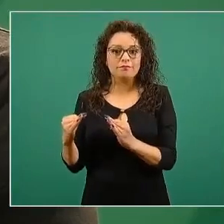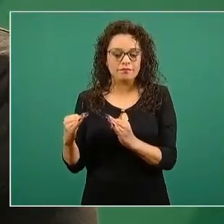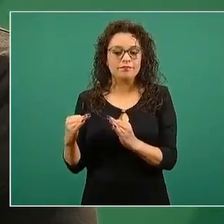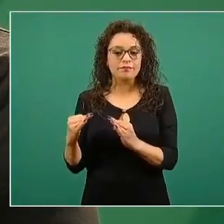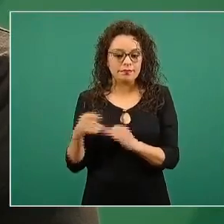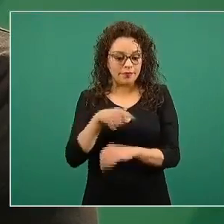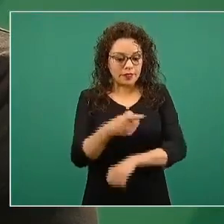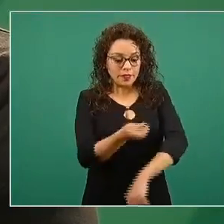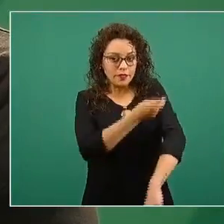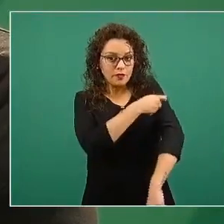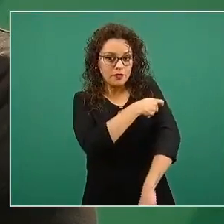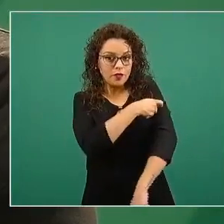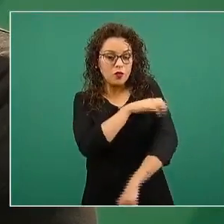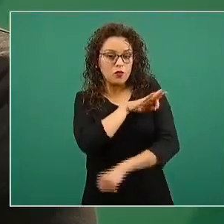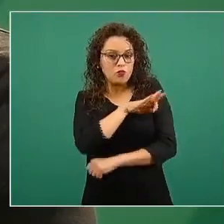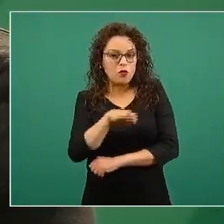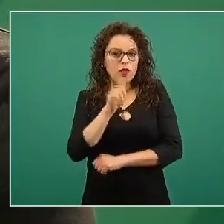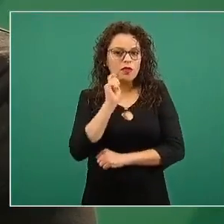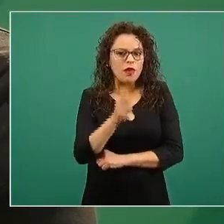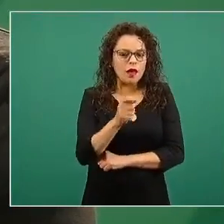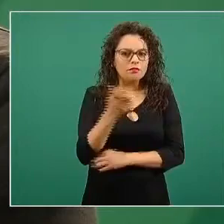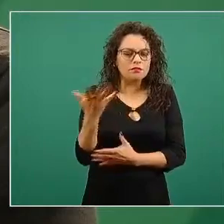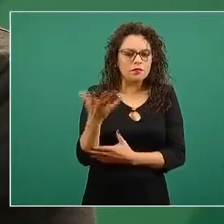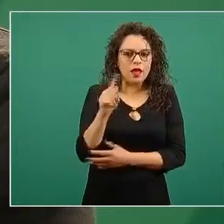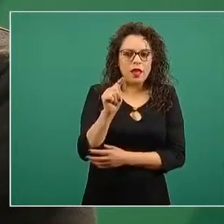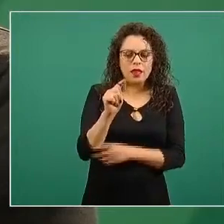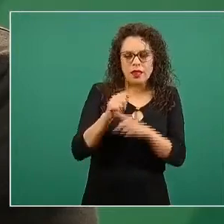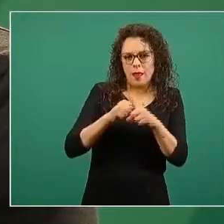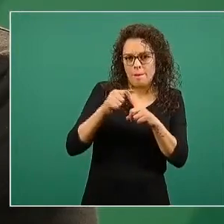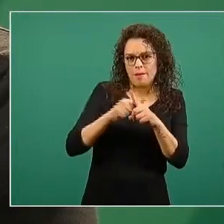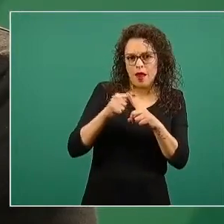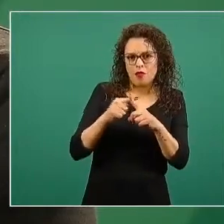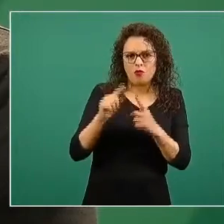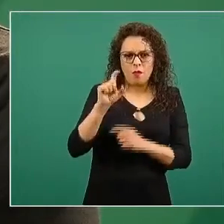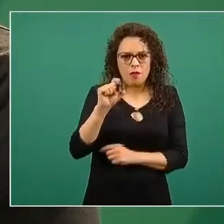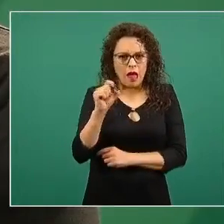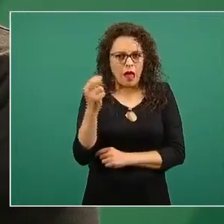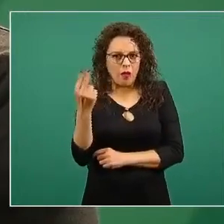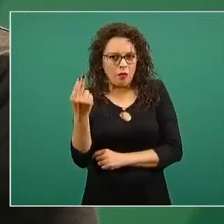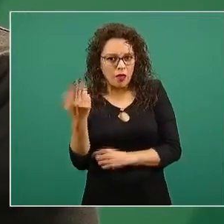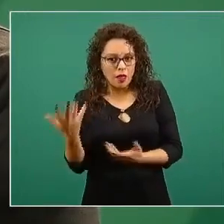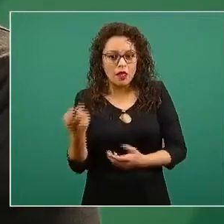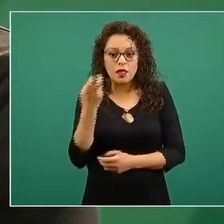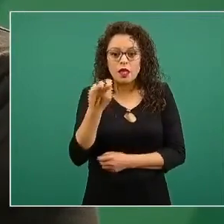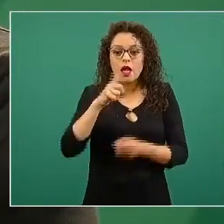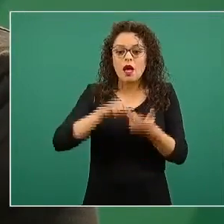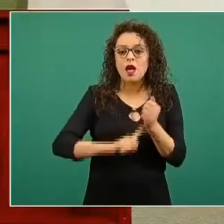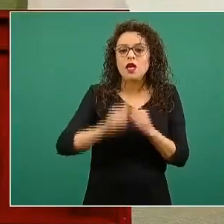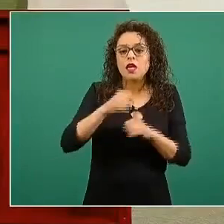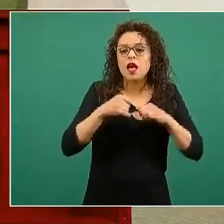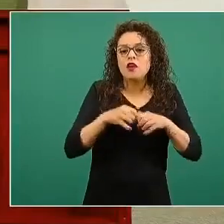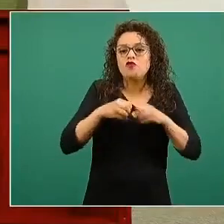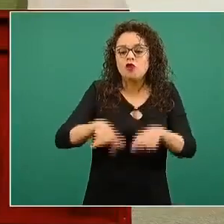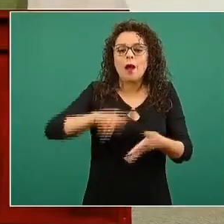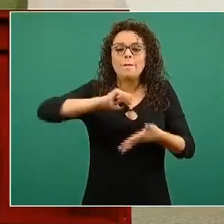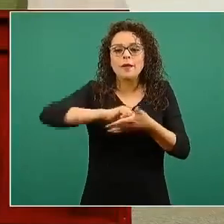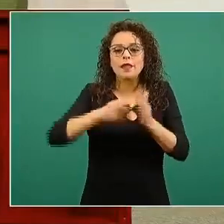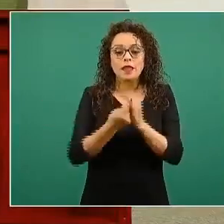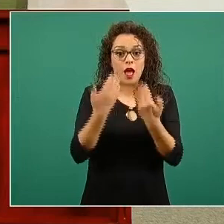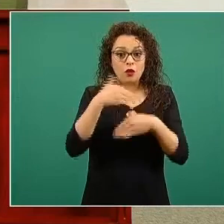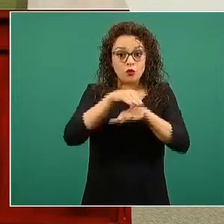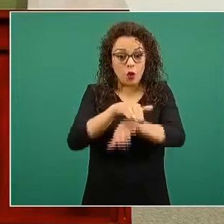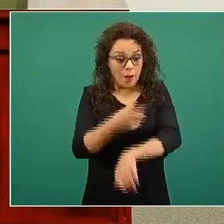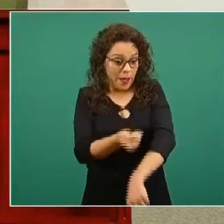vacuna puede estar en temperatura ambiente 25 es solamente, digamos, una observación o un dato técnico de la vacuna, pero